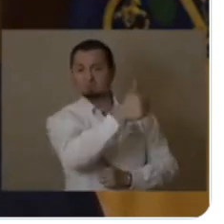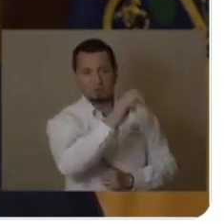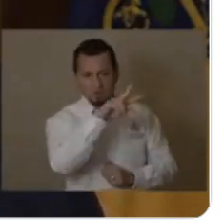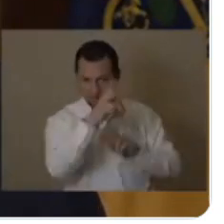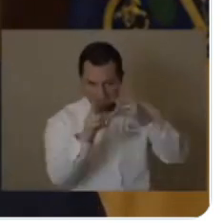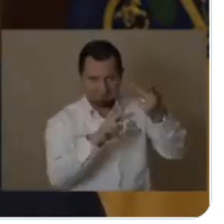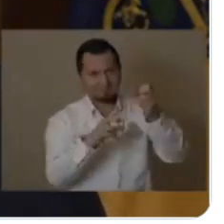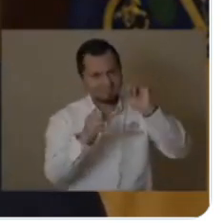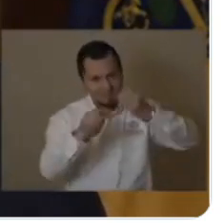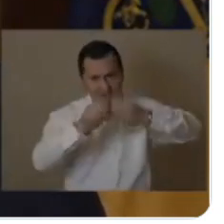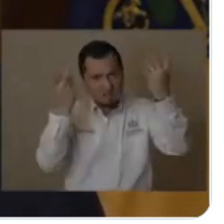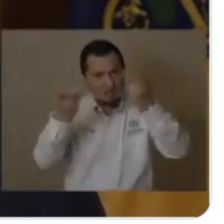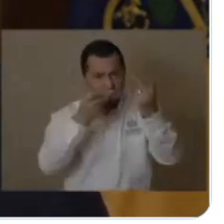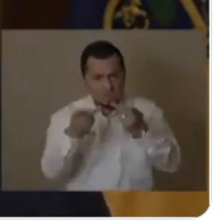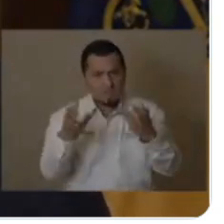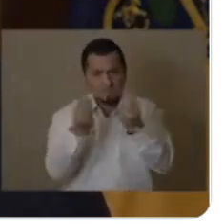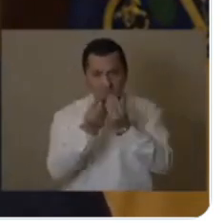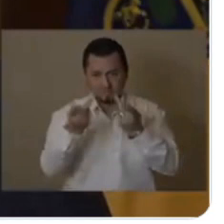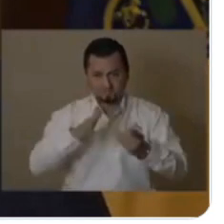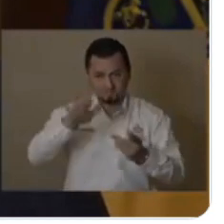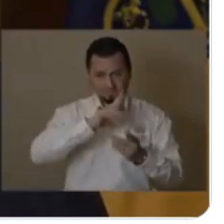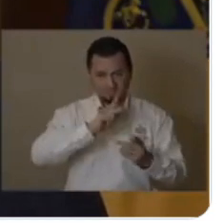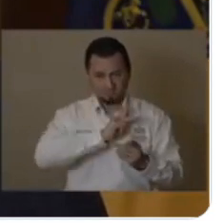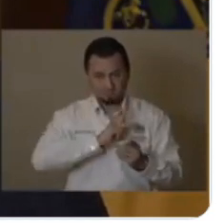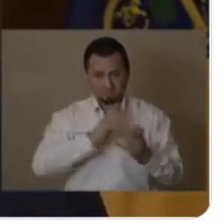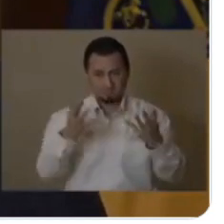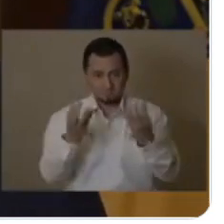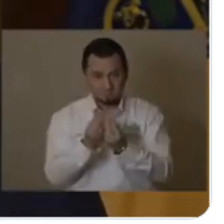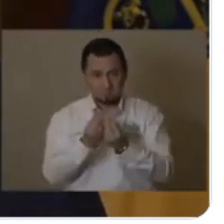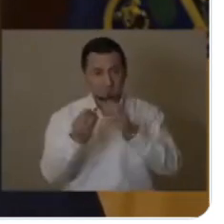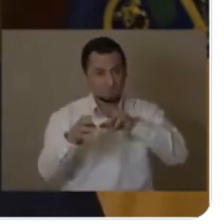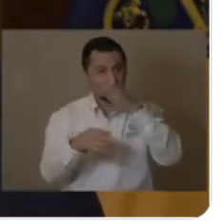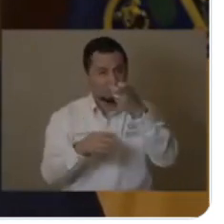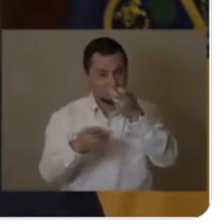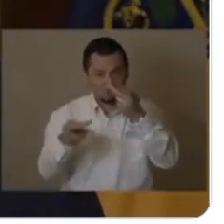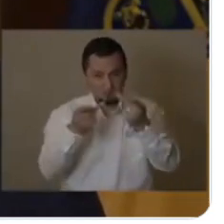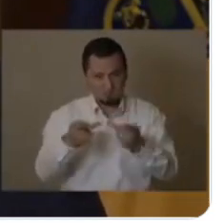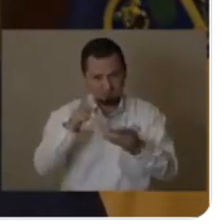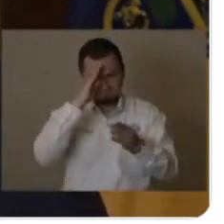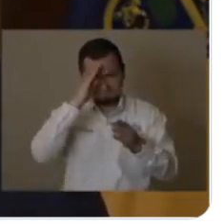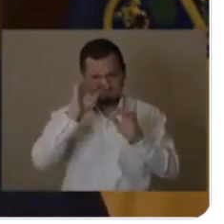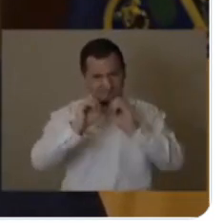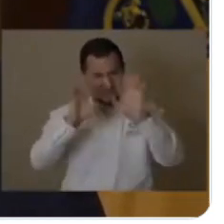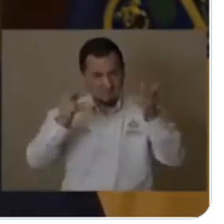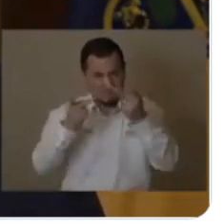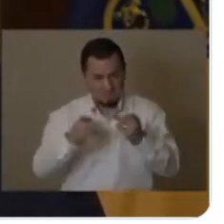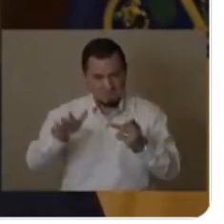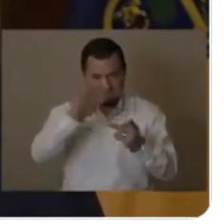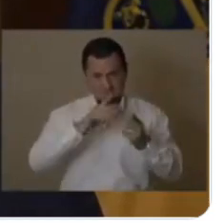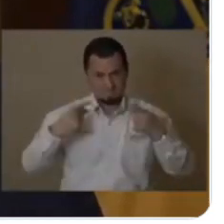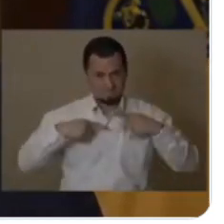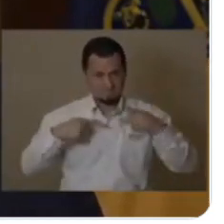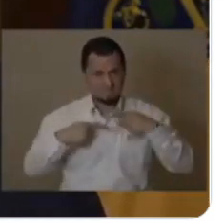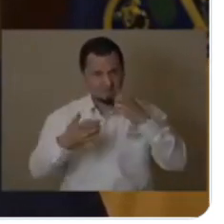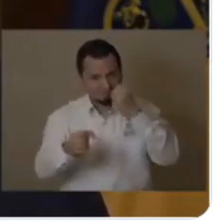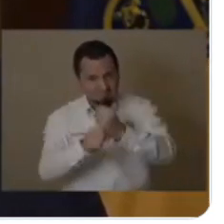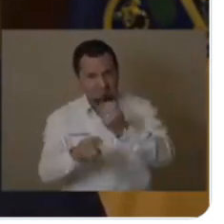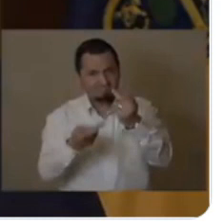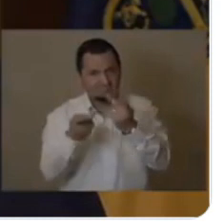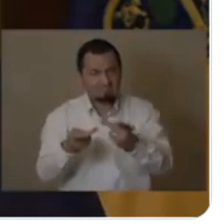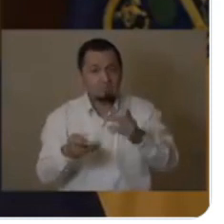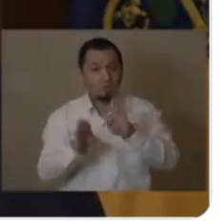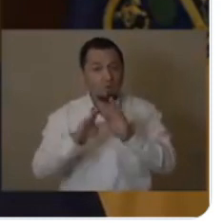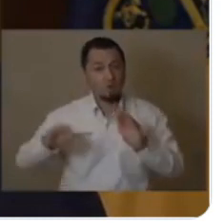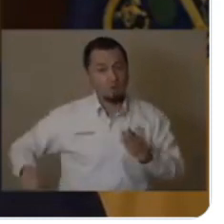con seriedad y responsabilidad. México cuenta y contará siempre con Jalisco. Las medidas que tomamos en nuestro estado